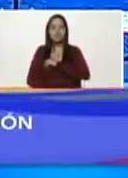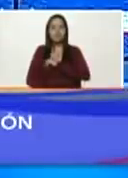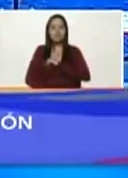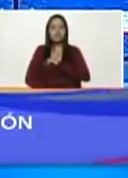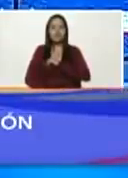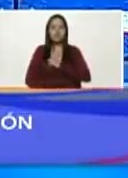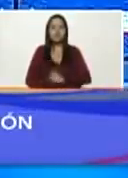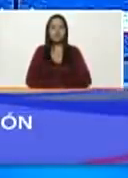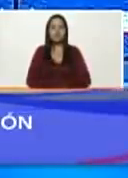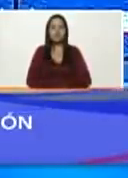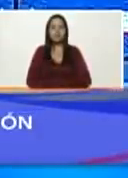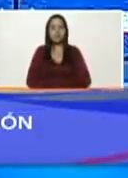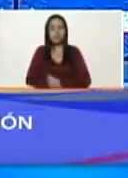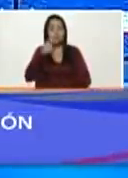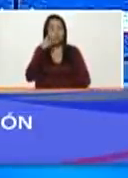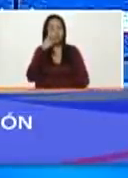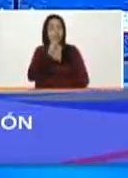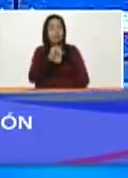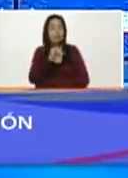Para que sean serios.